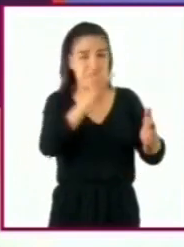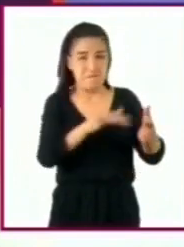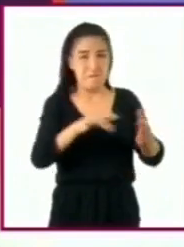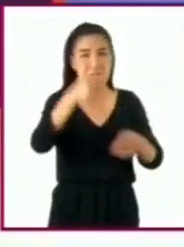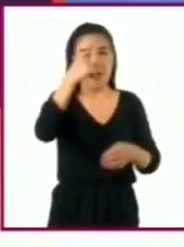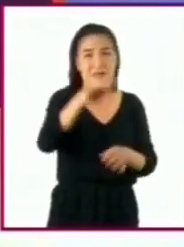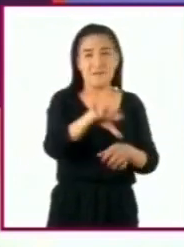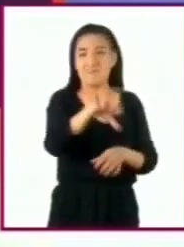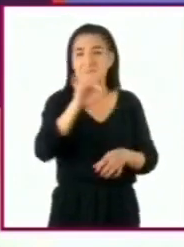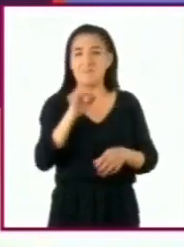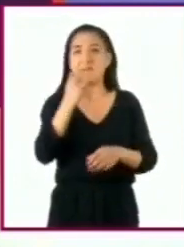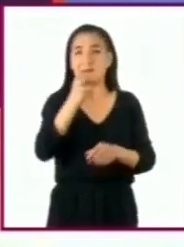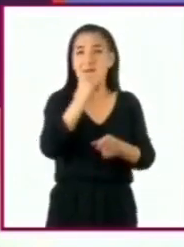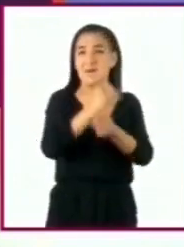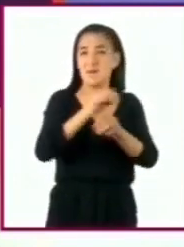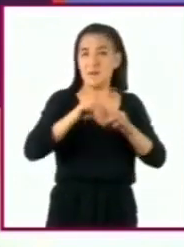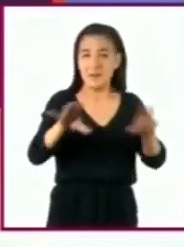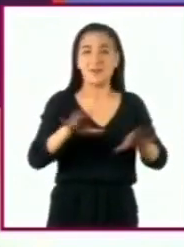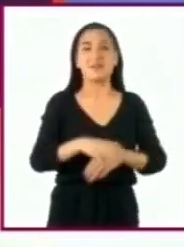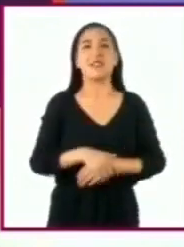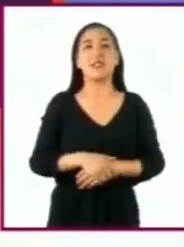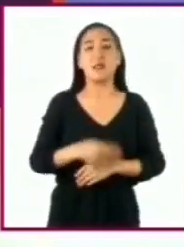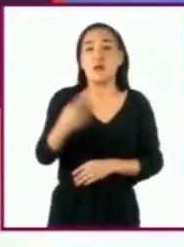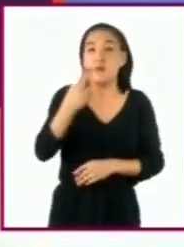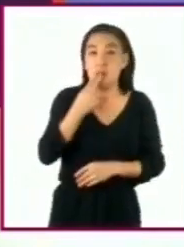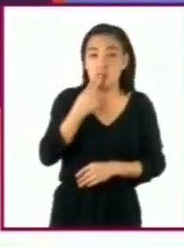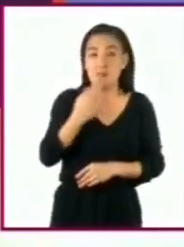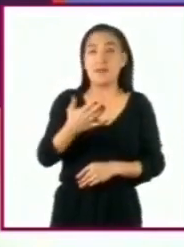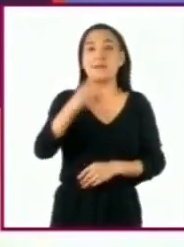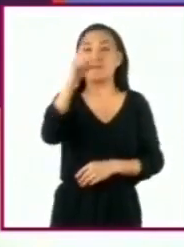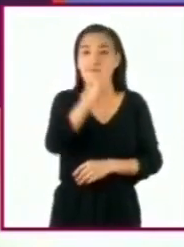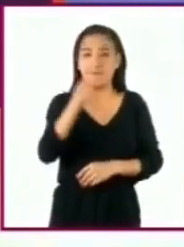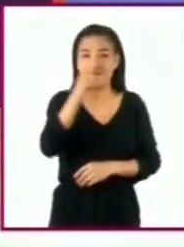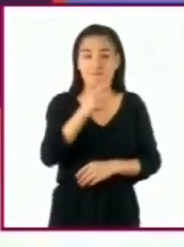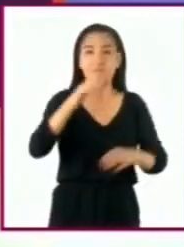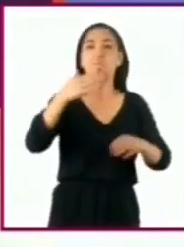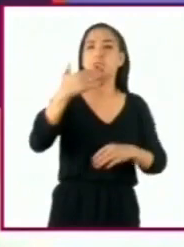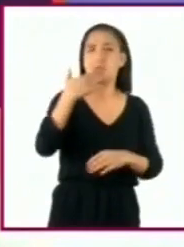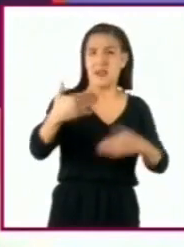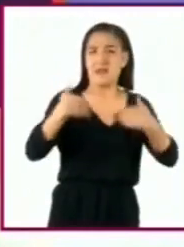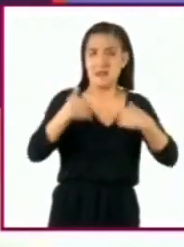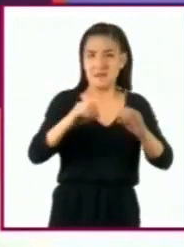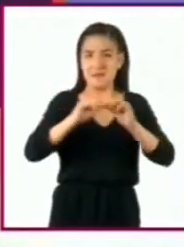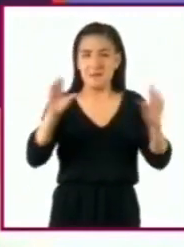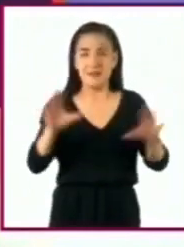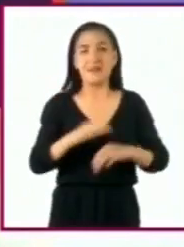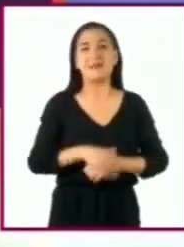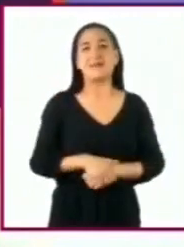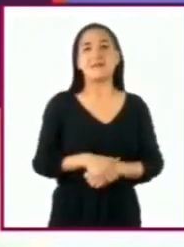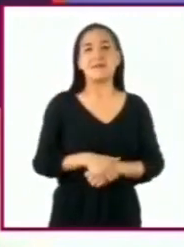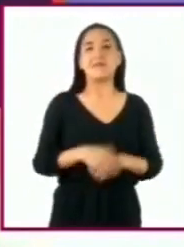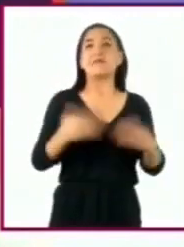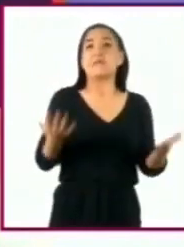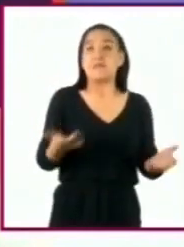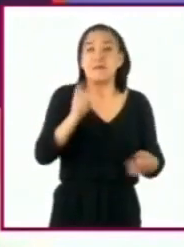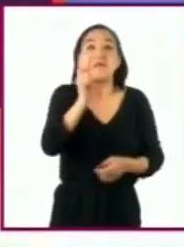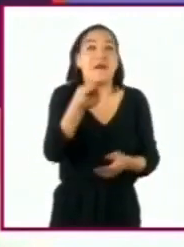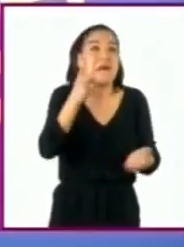obtener información? ¿Usa un lenguaje accesible? ¿Qué